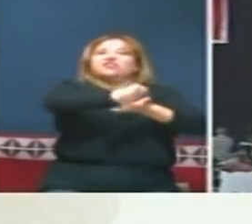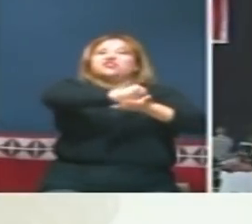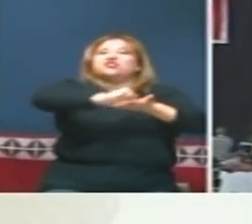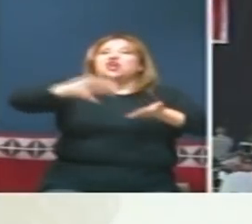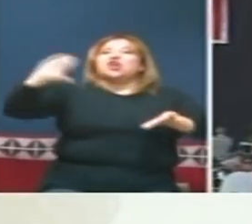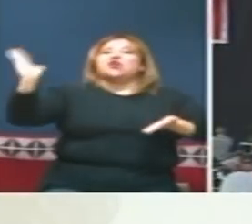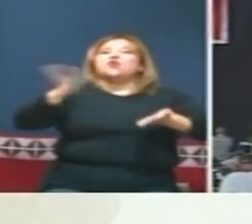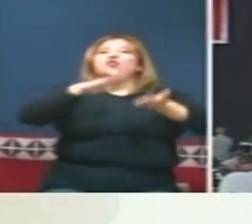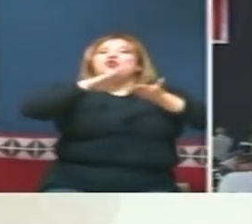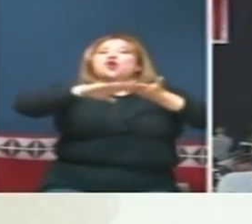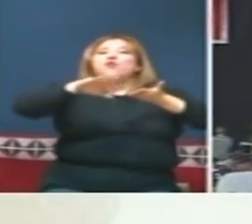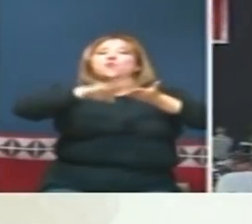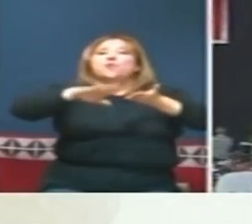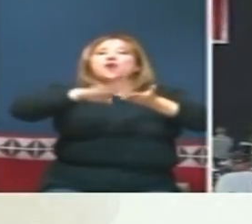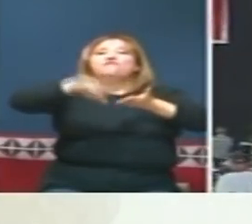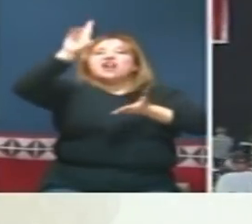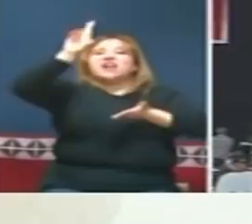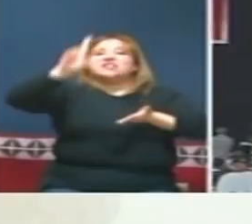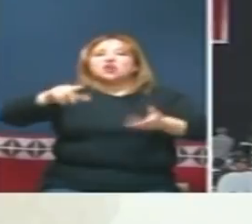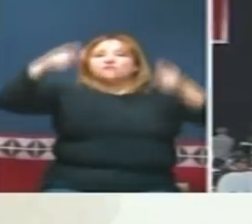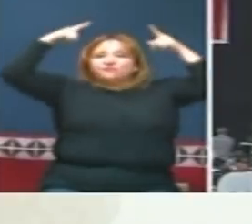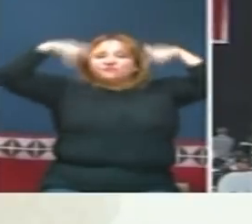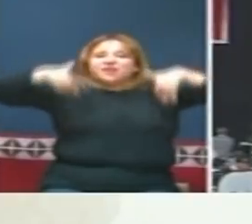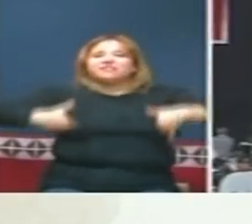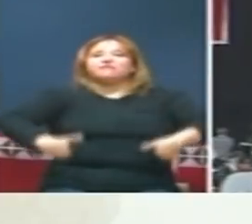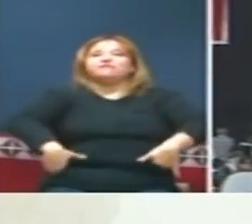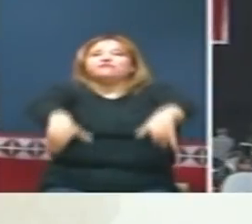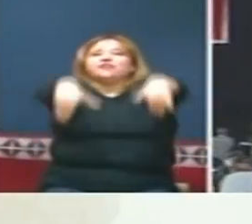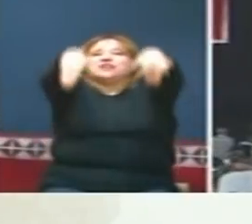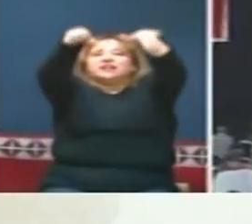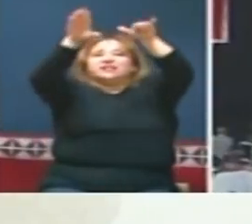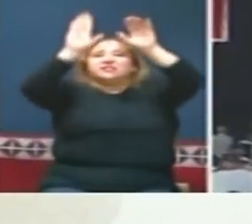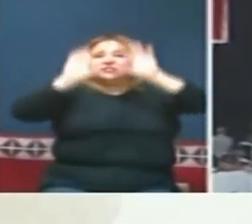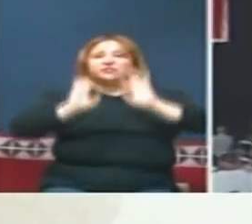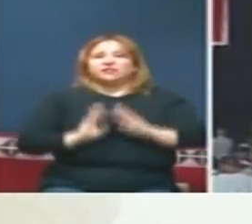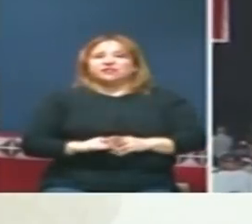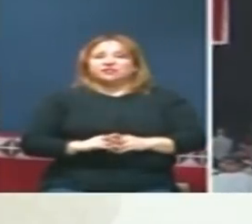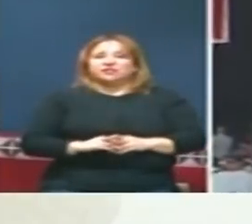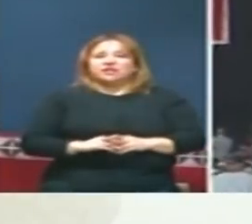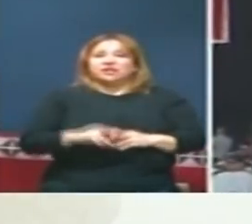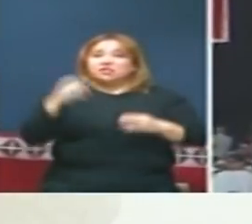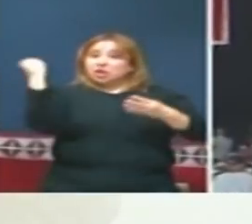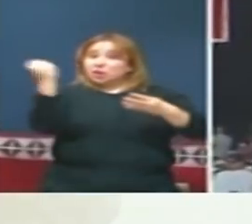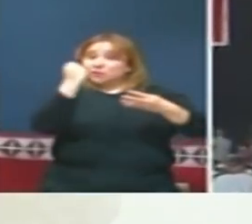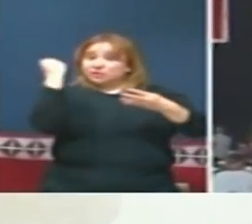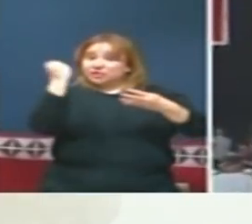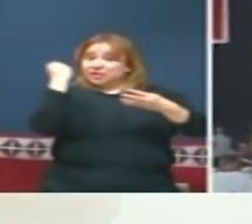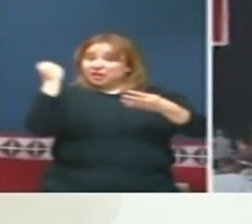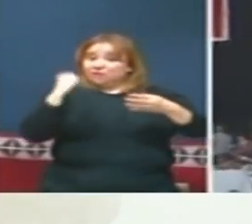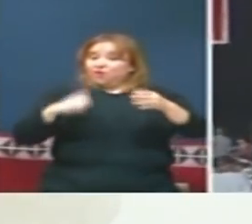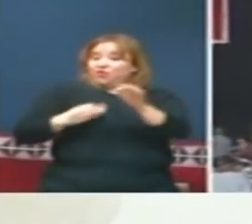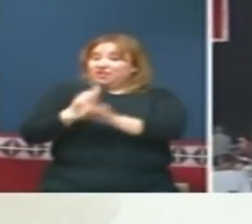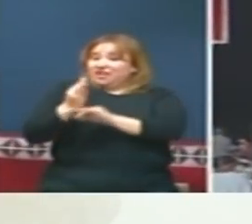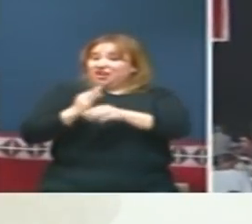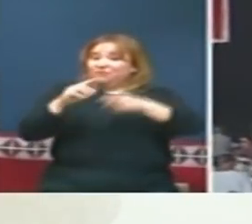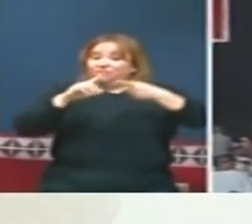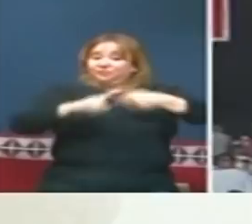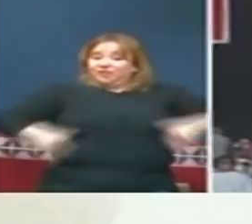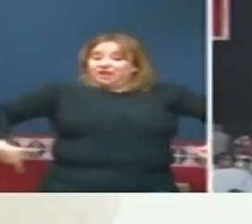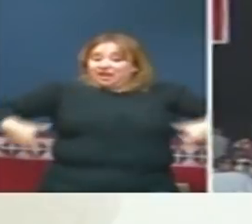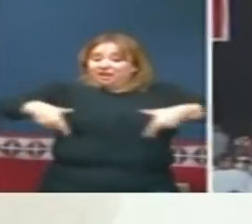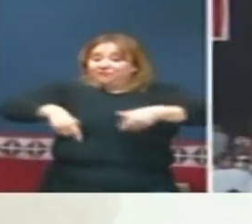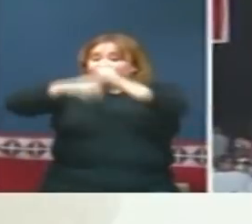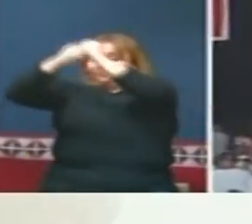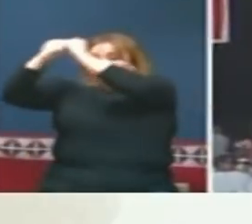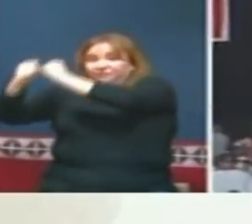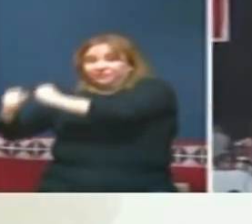Nueva Rioja, para la beatificación de los venerables siervos de Dios, Monseñor